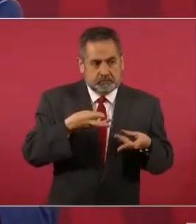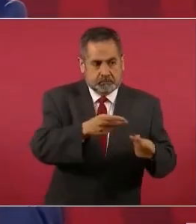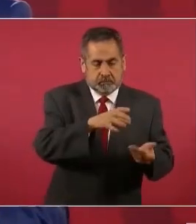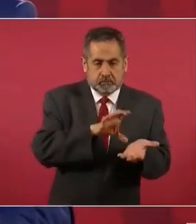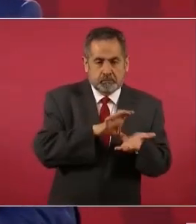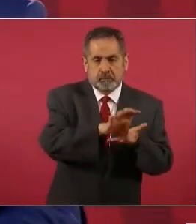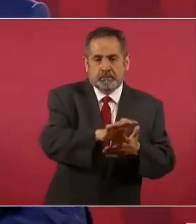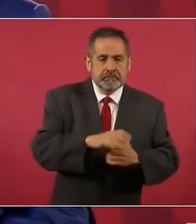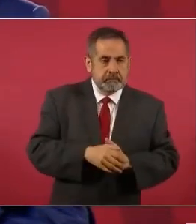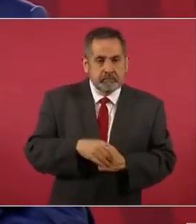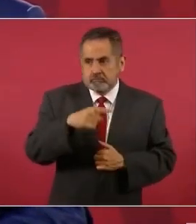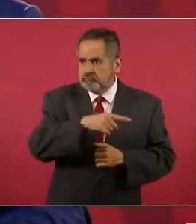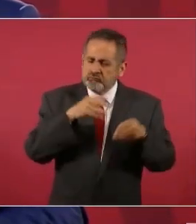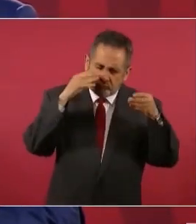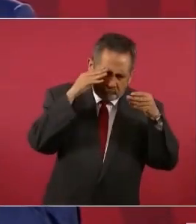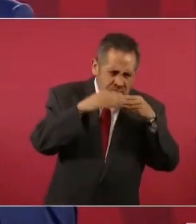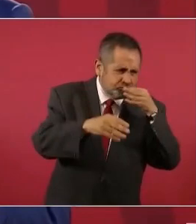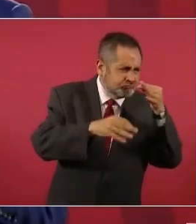se aplicaron